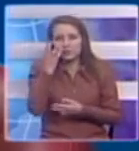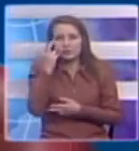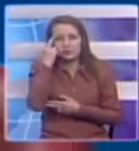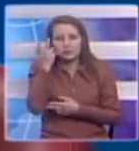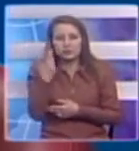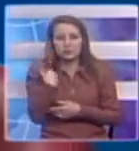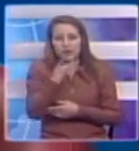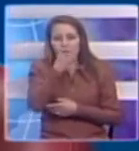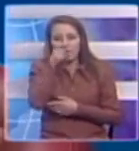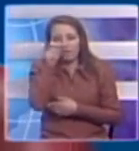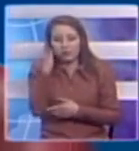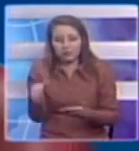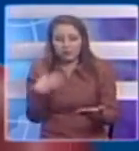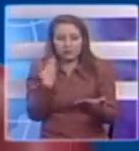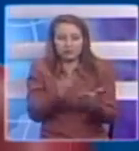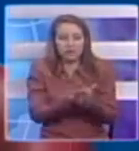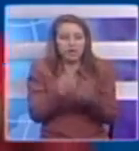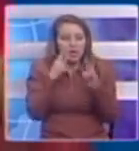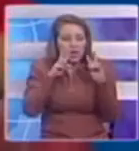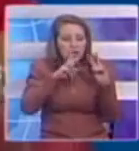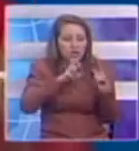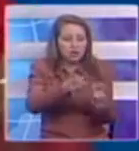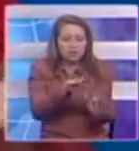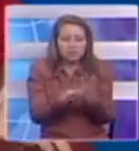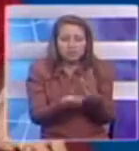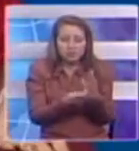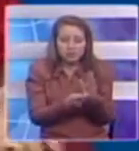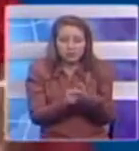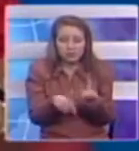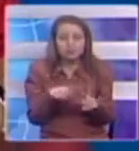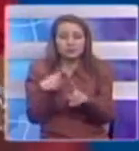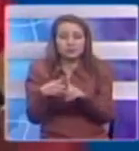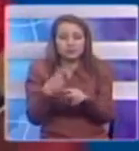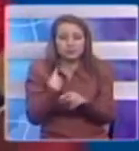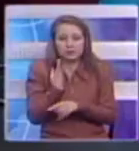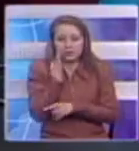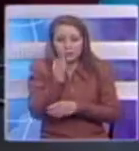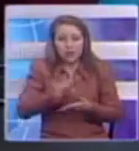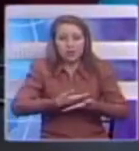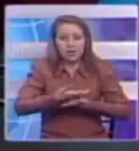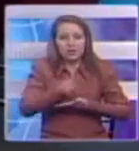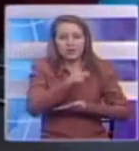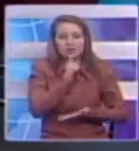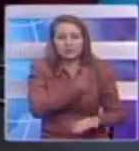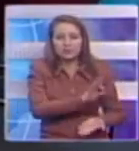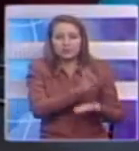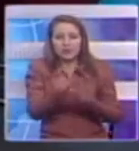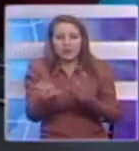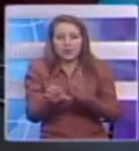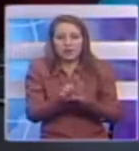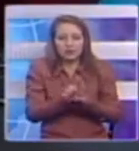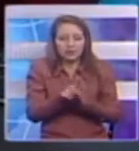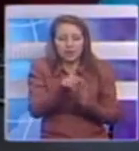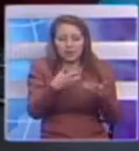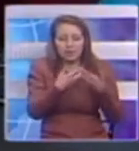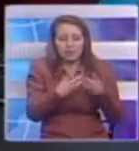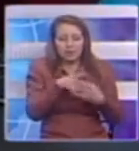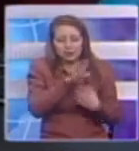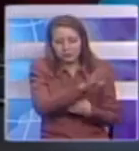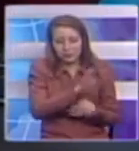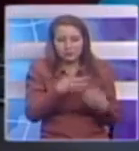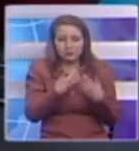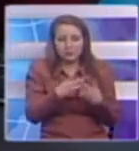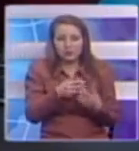la fiscalía para que haga la indagación. Uh-huh. Y adicionalmente hemos visto una carta del representante legal de la empresa, de la